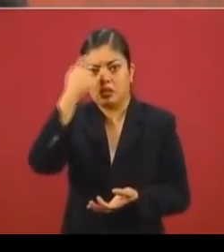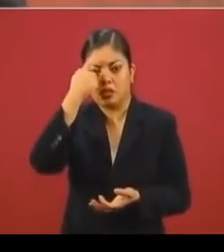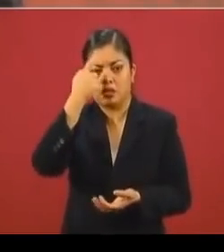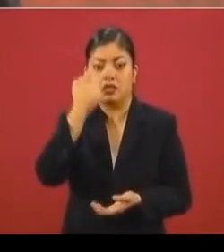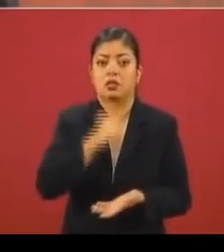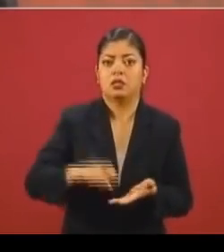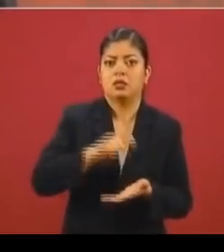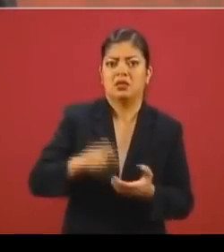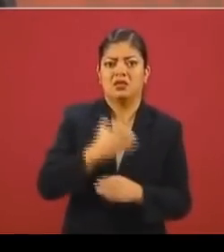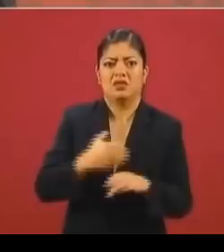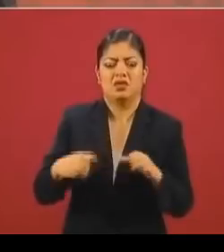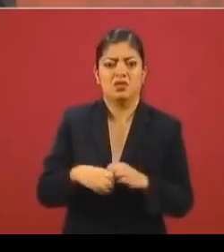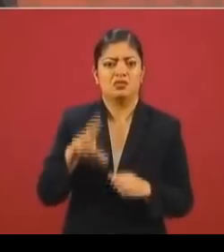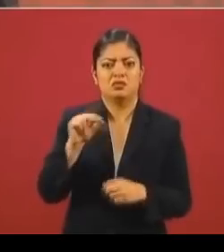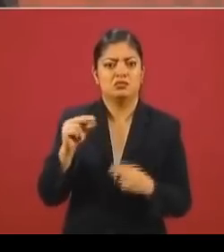desbordado,